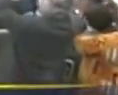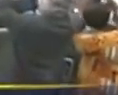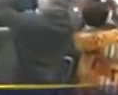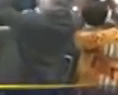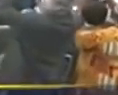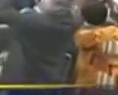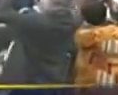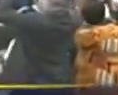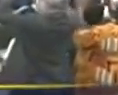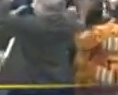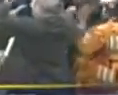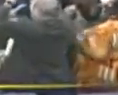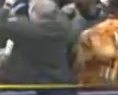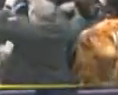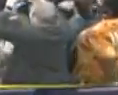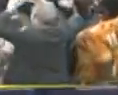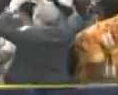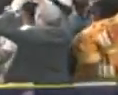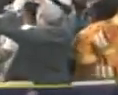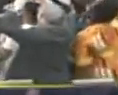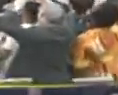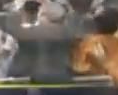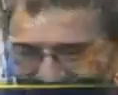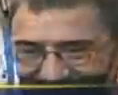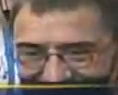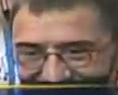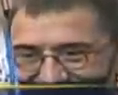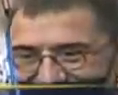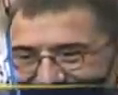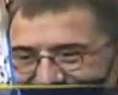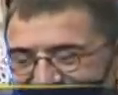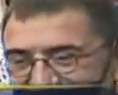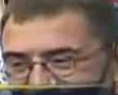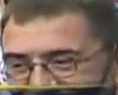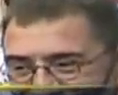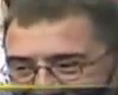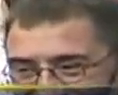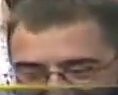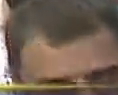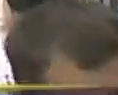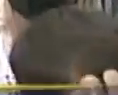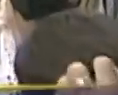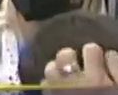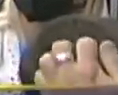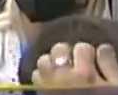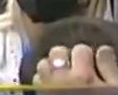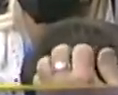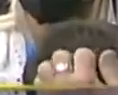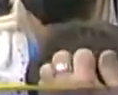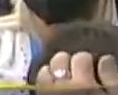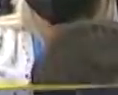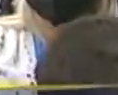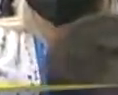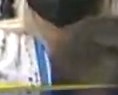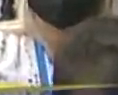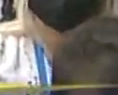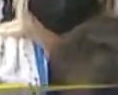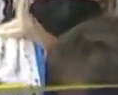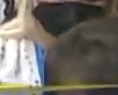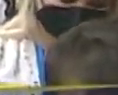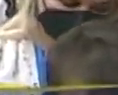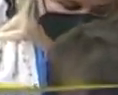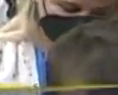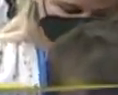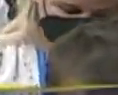las plataformas tecnológicas. Crear nuestras propias redes sociales, un reto planteado por el presidente Nicolás Maduro y una estrategia